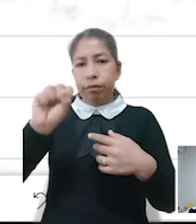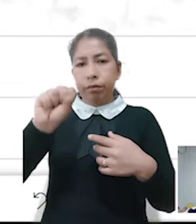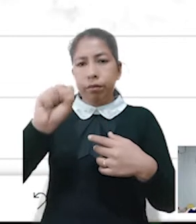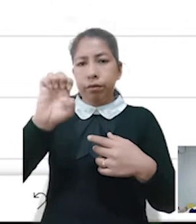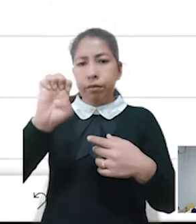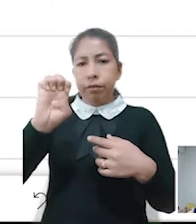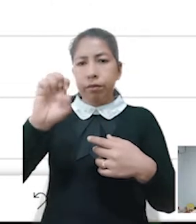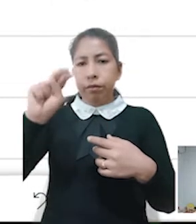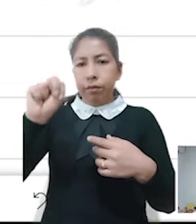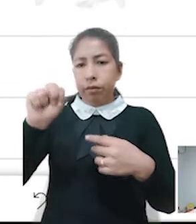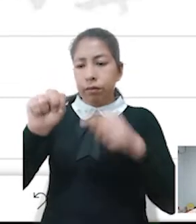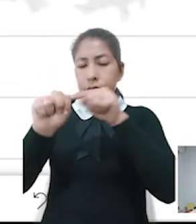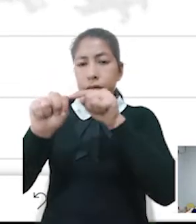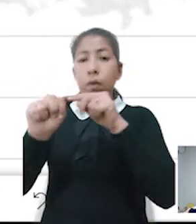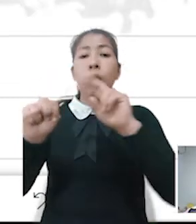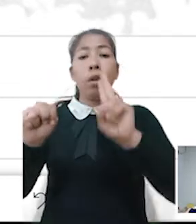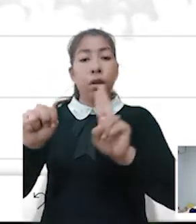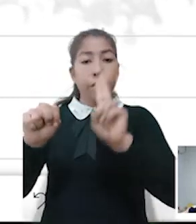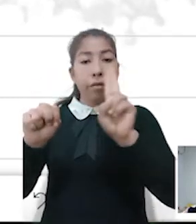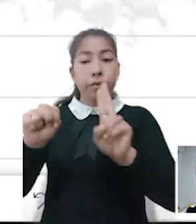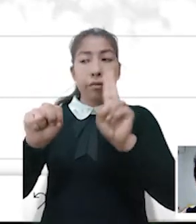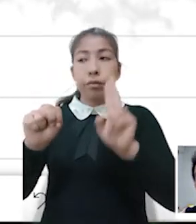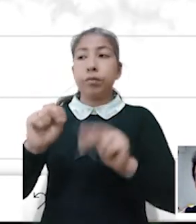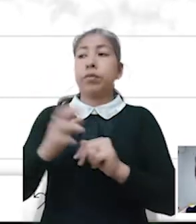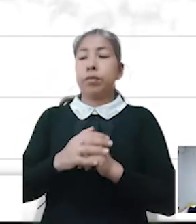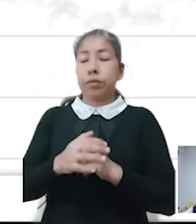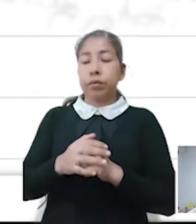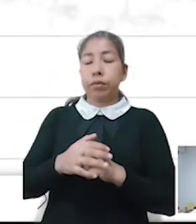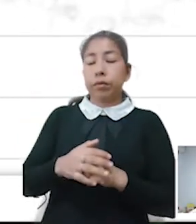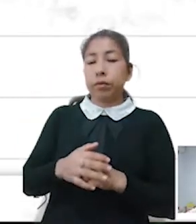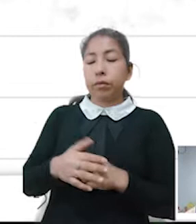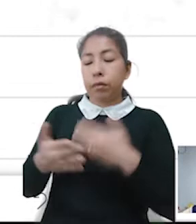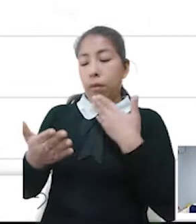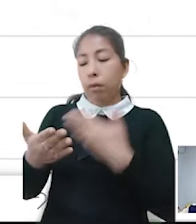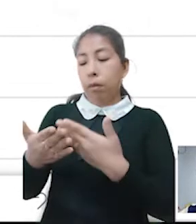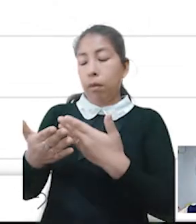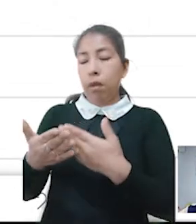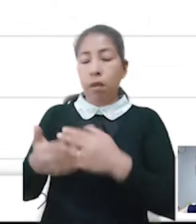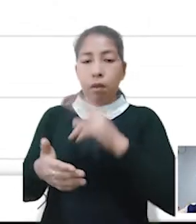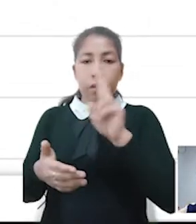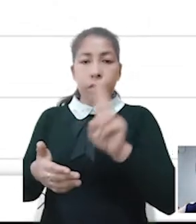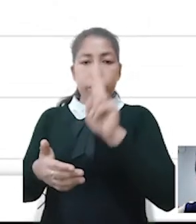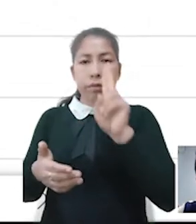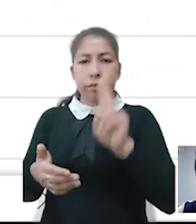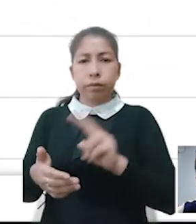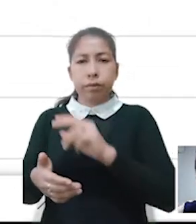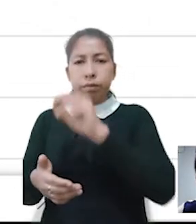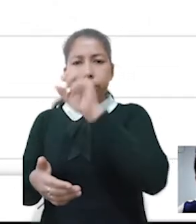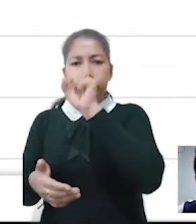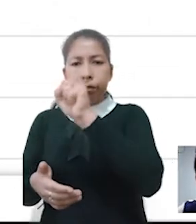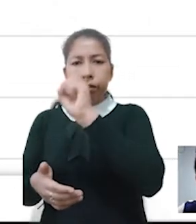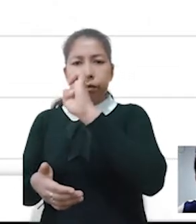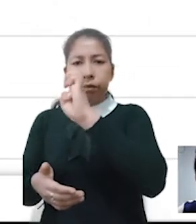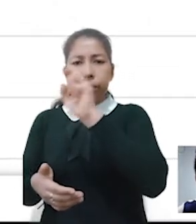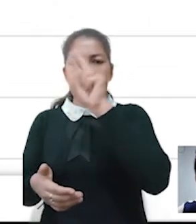es cateto opuesto sobre hipotenusa, ambos datos. Bien, utilizo entonces la